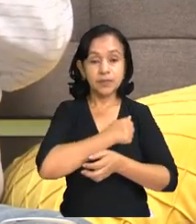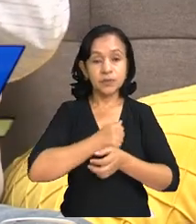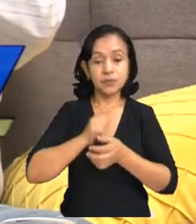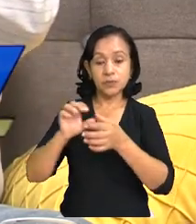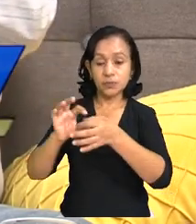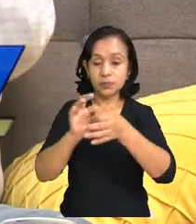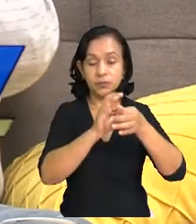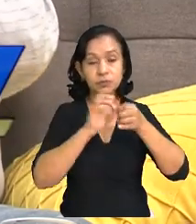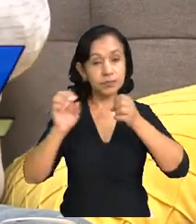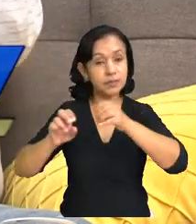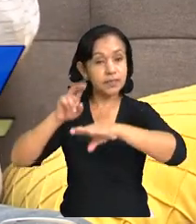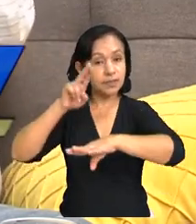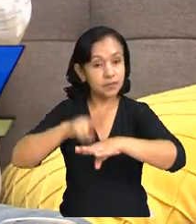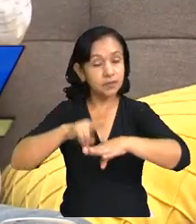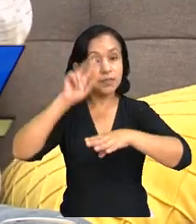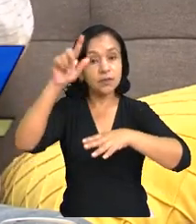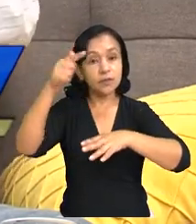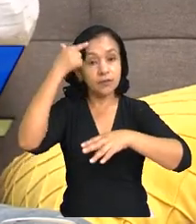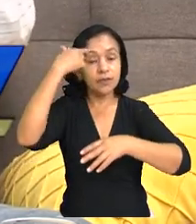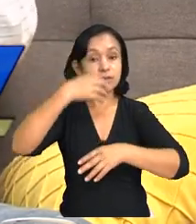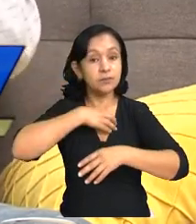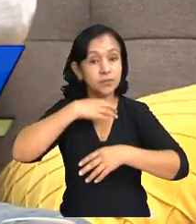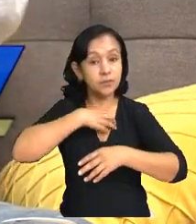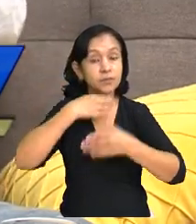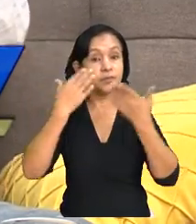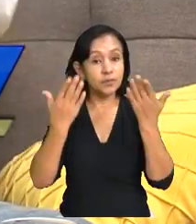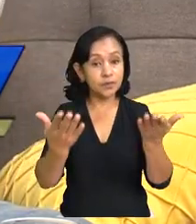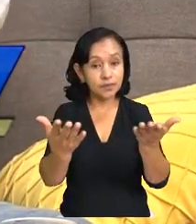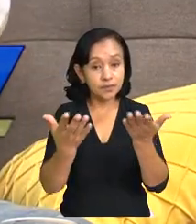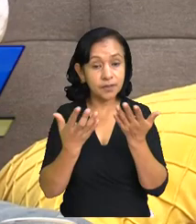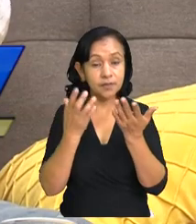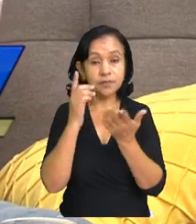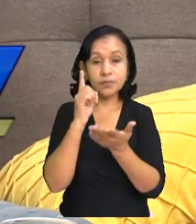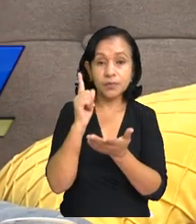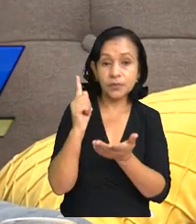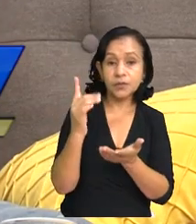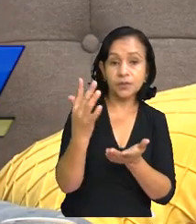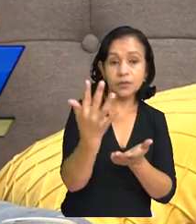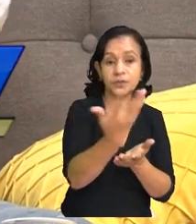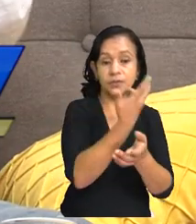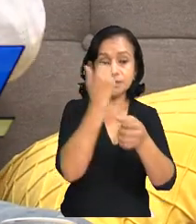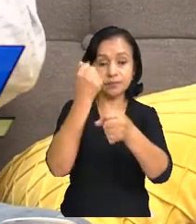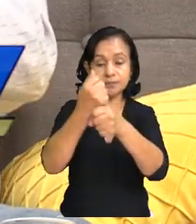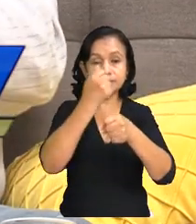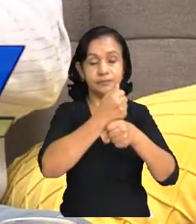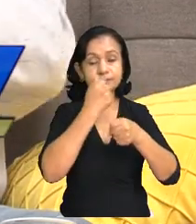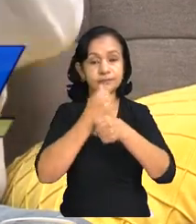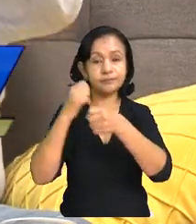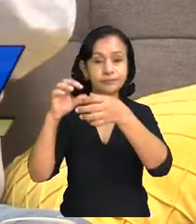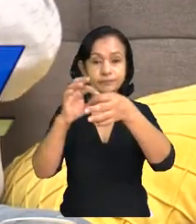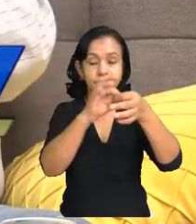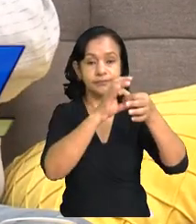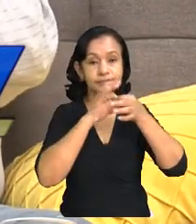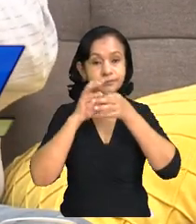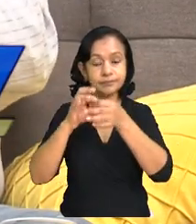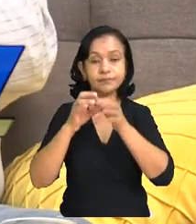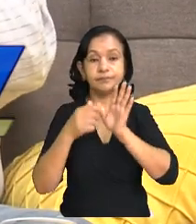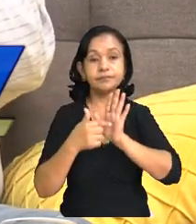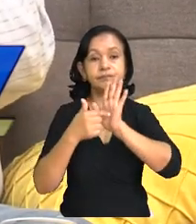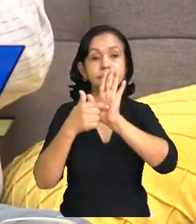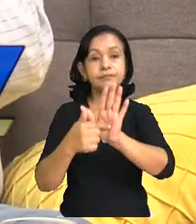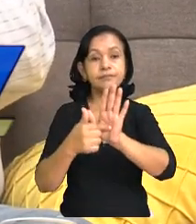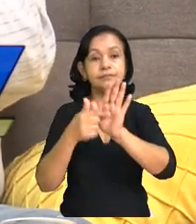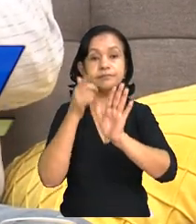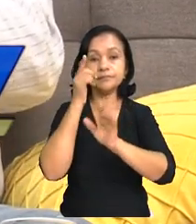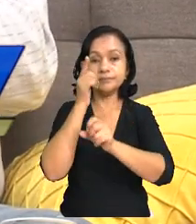estamos hablando de restitución de derechos a la población, es que todos trabajamos conjuntamente para conseguir los objetivos. Entonces ahí, por ejemplo, en el